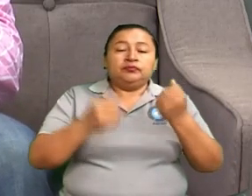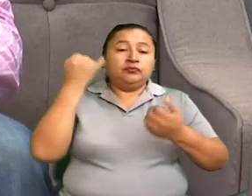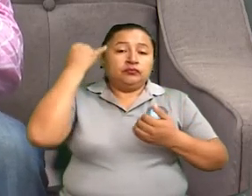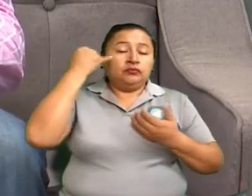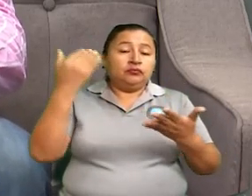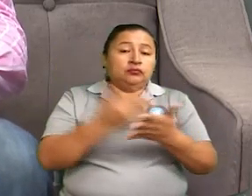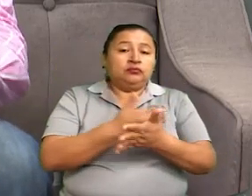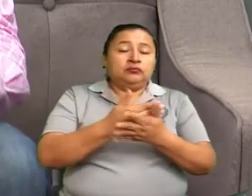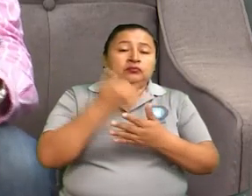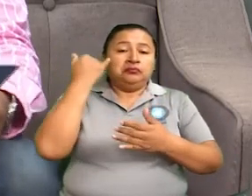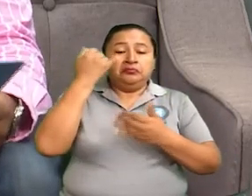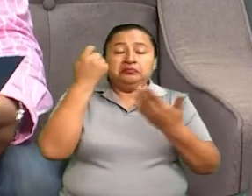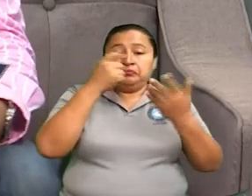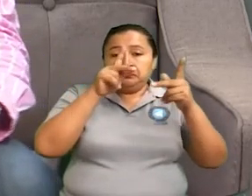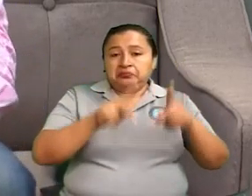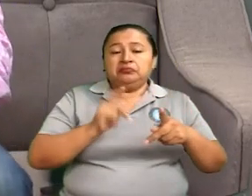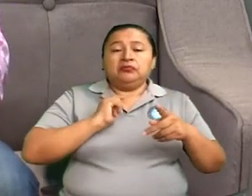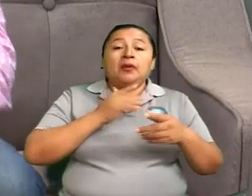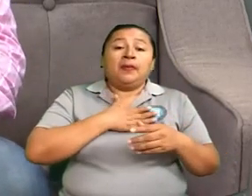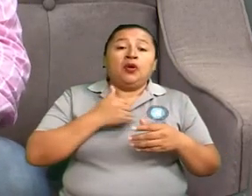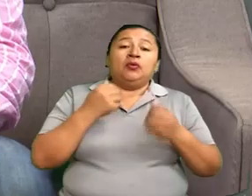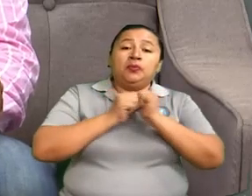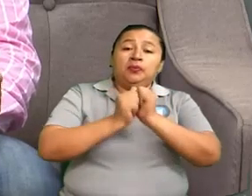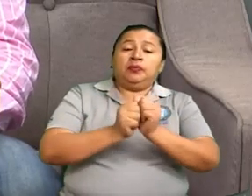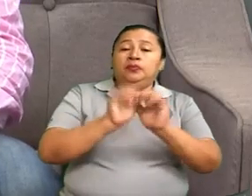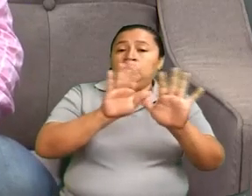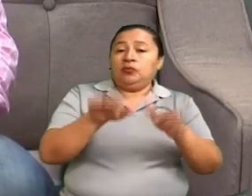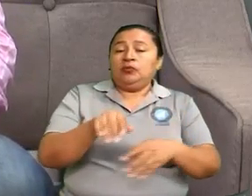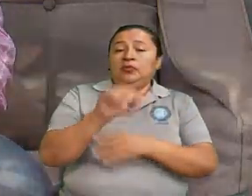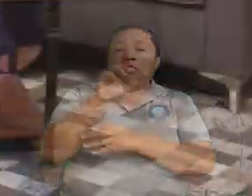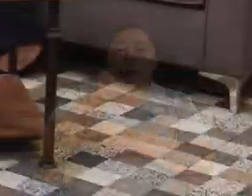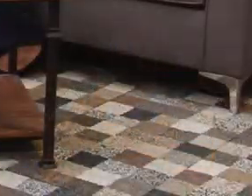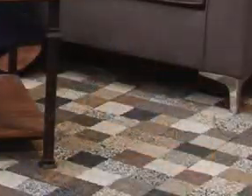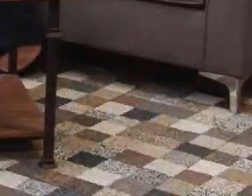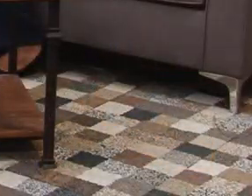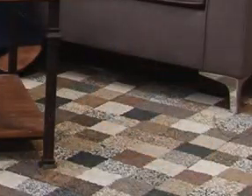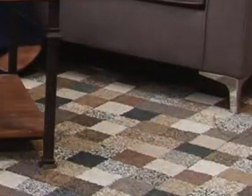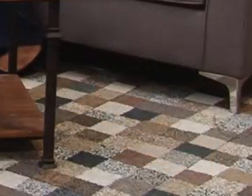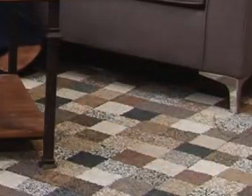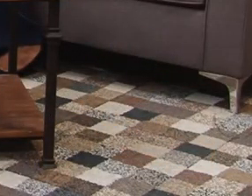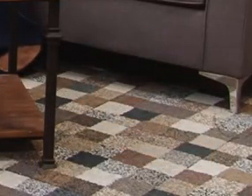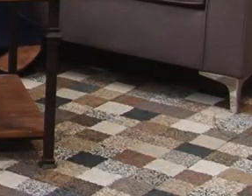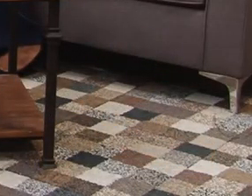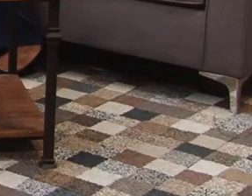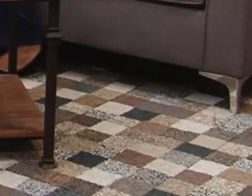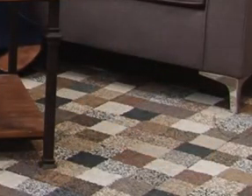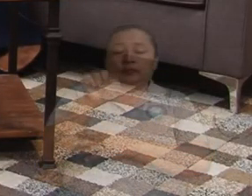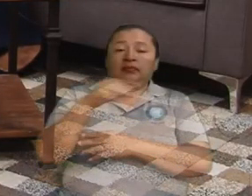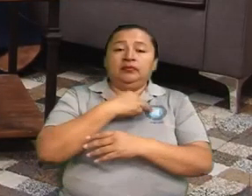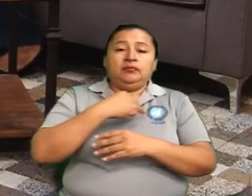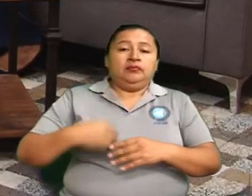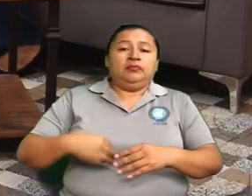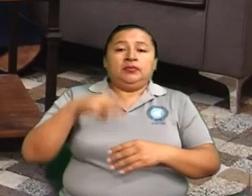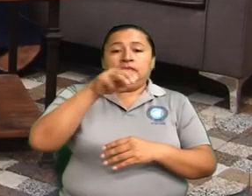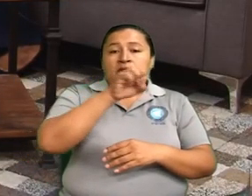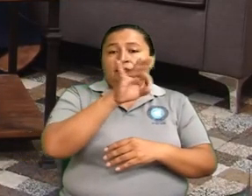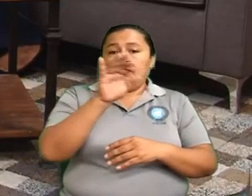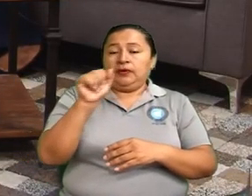y la creatividad, y pues para ello, qué mejor que conversar con la compañera Justa Pérez, quien es ministra del MEFCA. Compañera, muchas gracias por estar con nosotros. Muy buenos días, compañero. Gracias